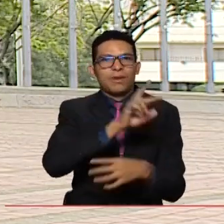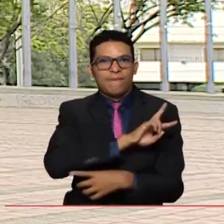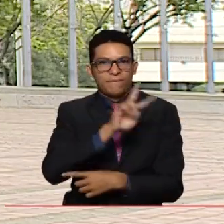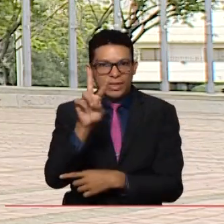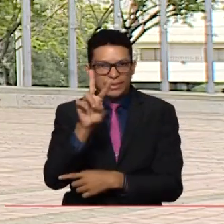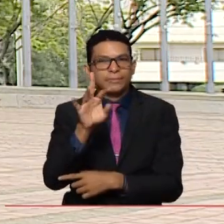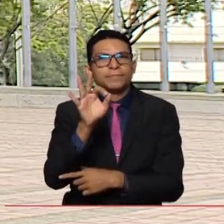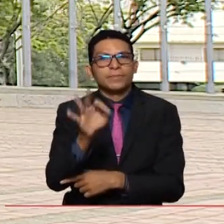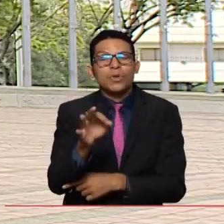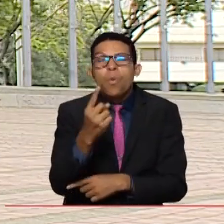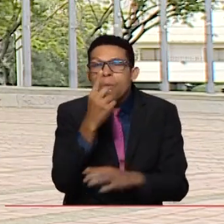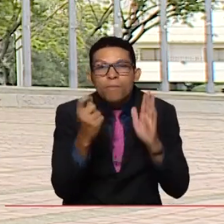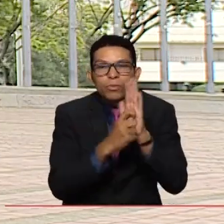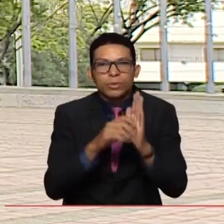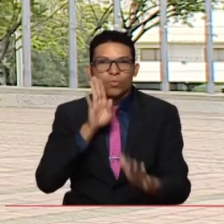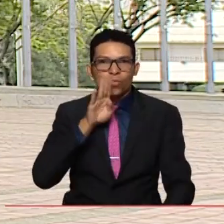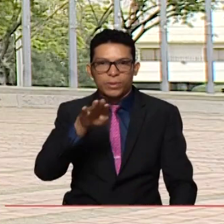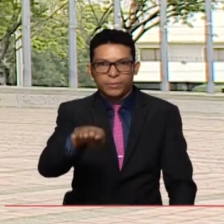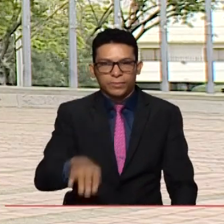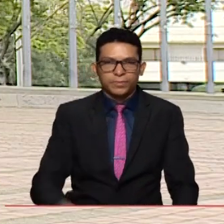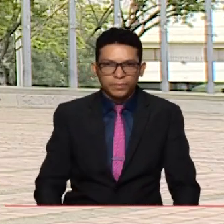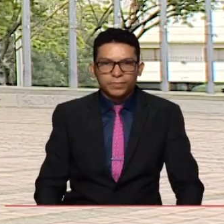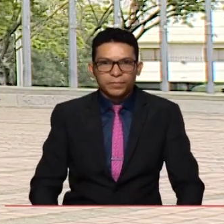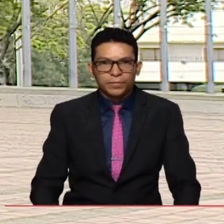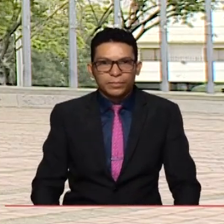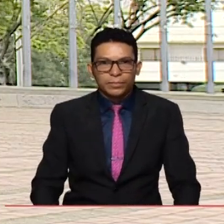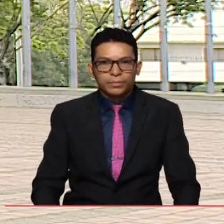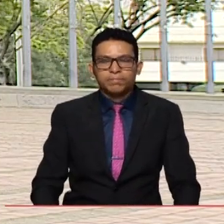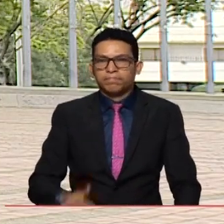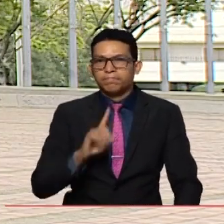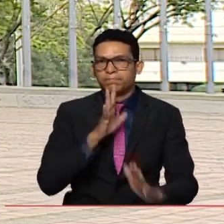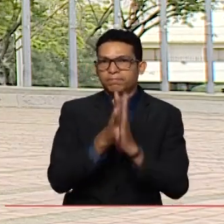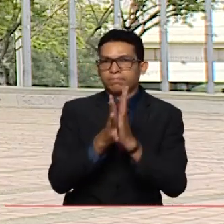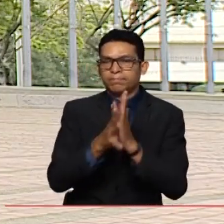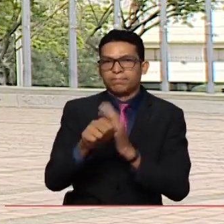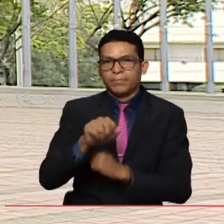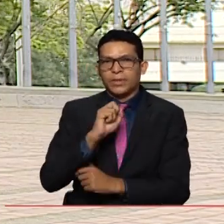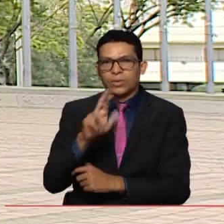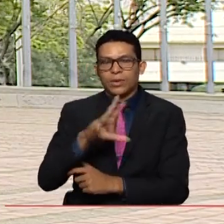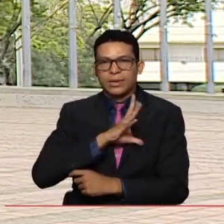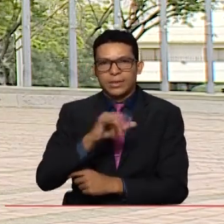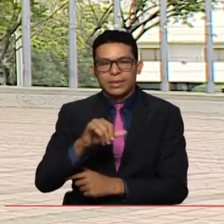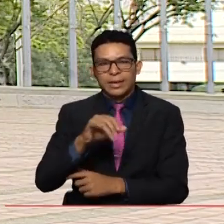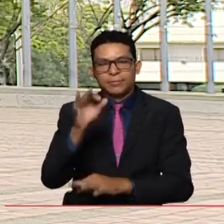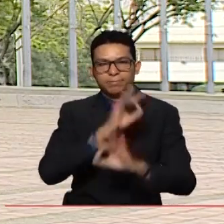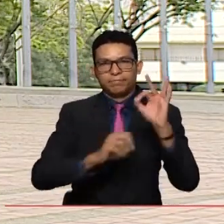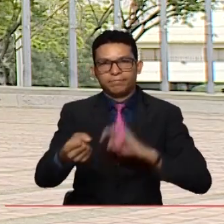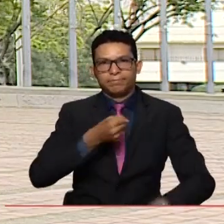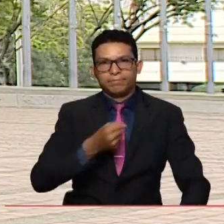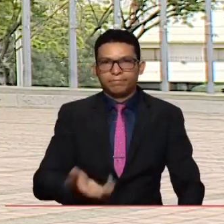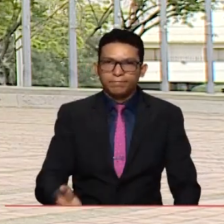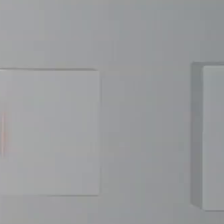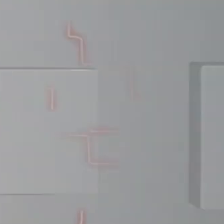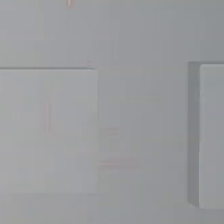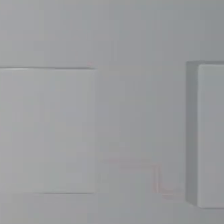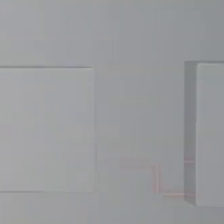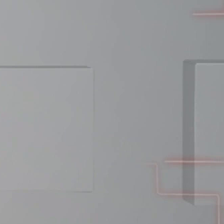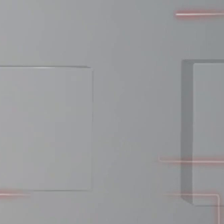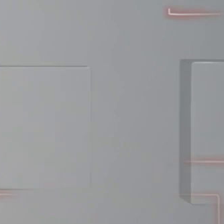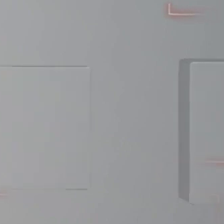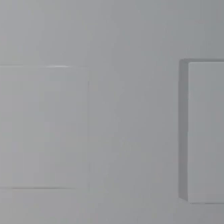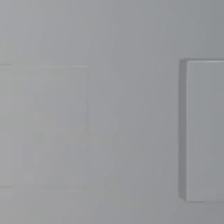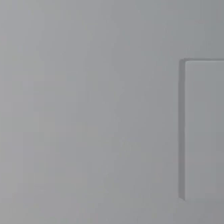del Cauca, a excepción de Buenaventura. Es toda la información desde el sur de Cali. Jaime Chávez, Telepacífico Noticias.